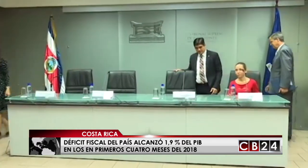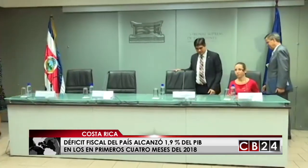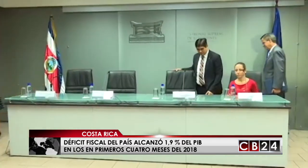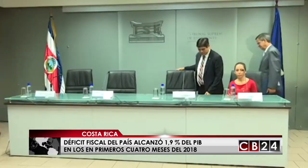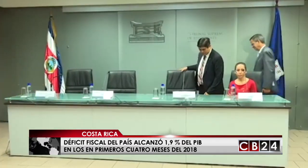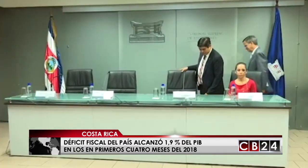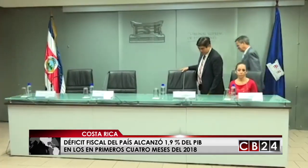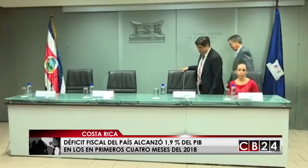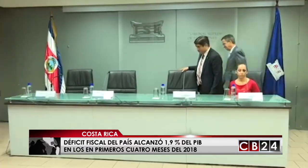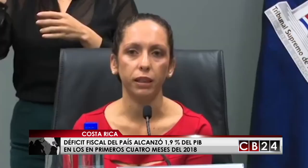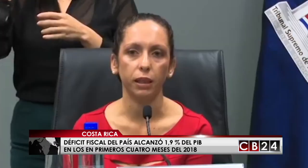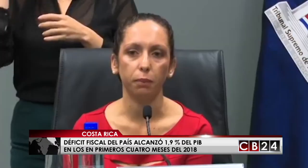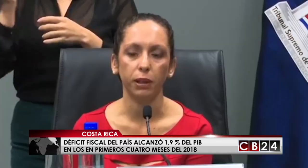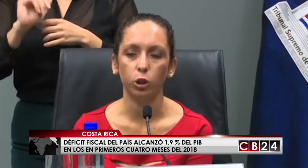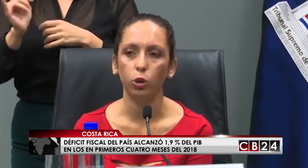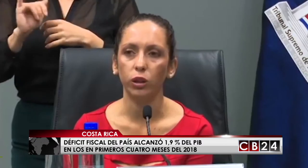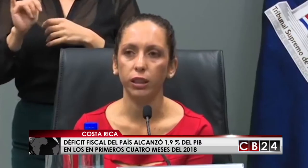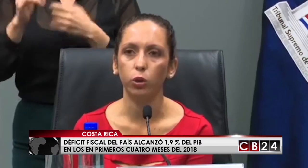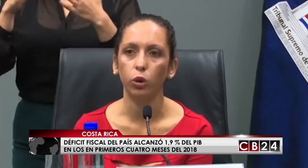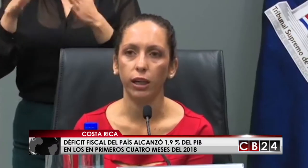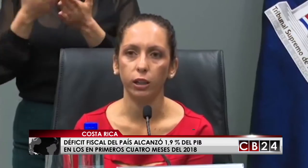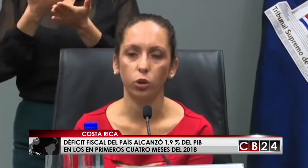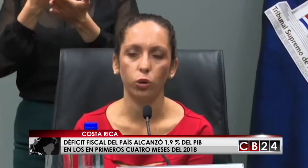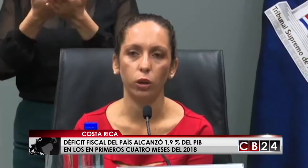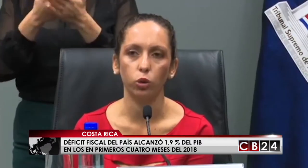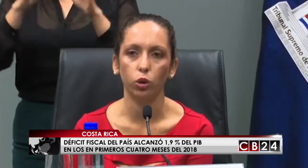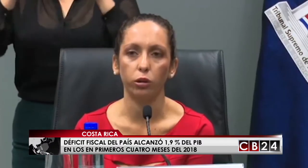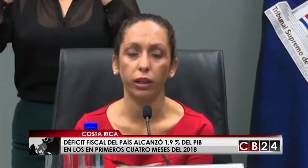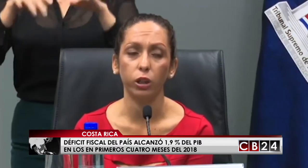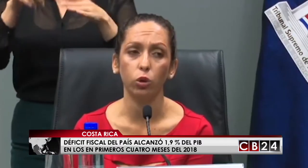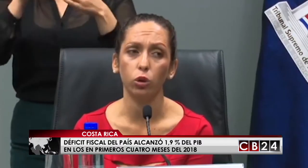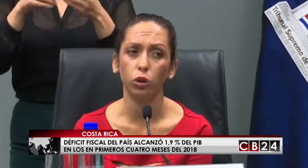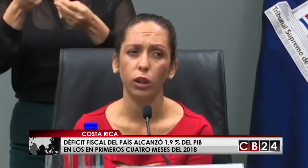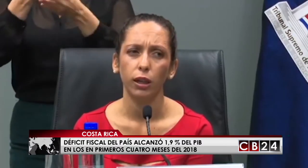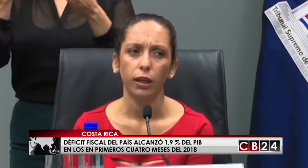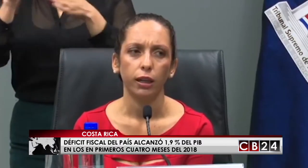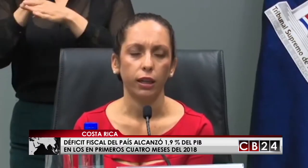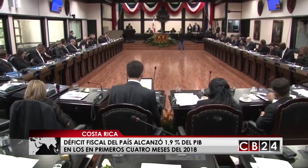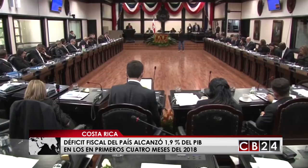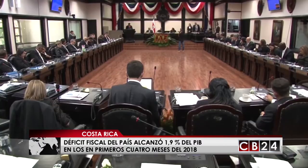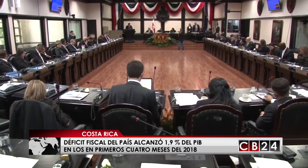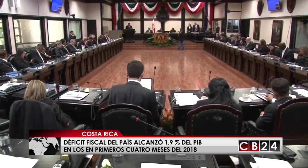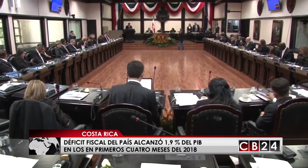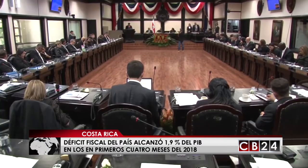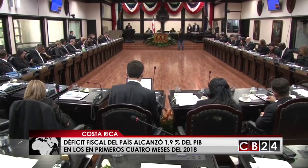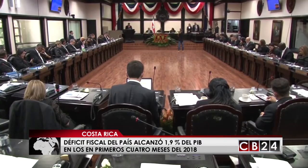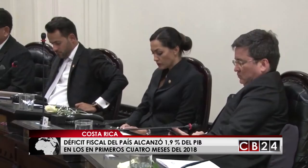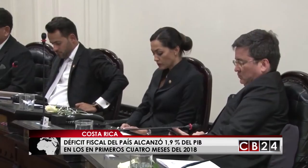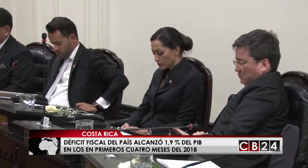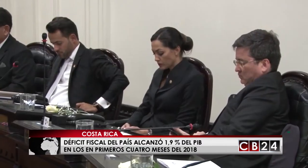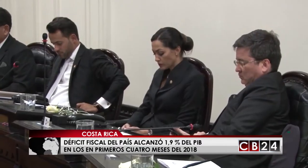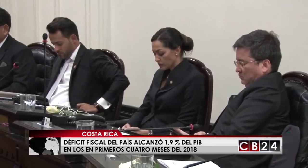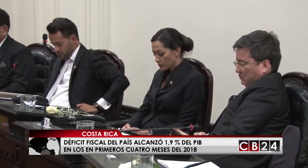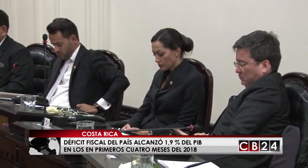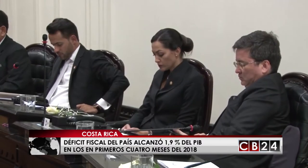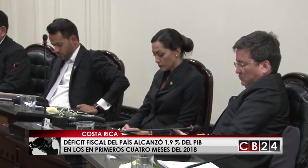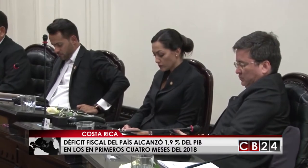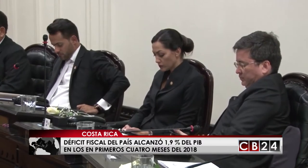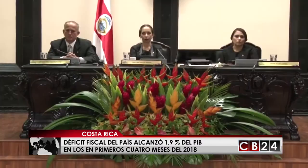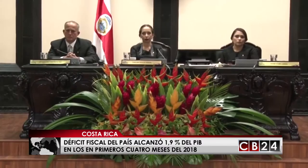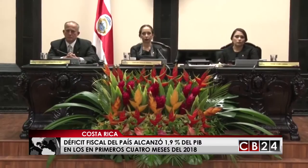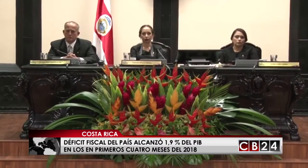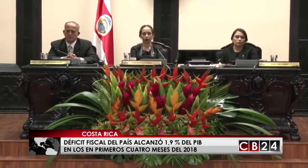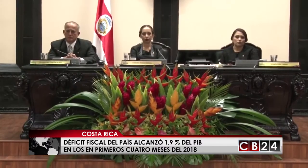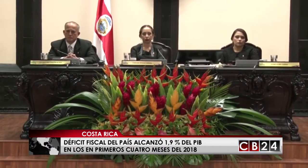Estado. Sobre este tema, la presidenta de la Asamblea Legislativa de Costa Rica, Carolina Hidalgo, destacó una serie de medidas que están